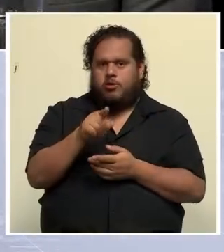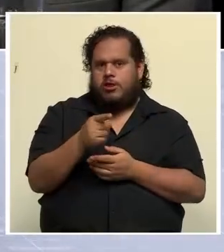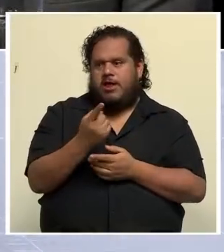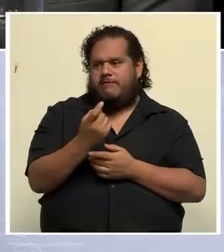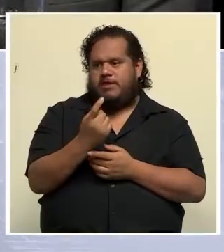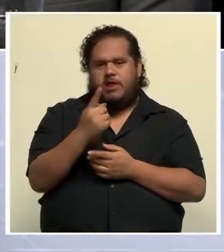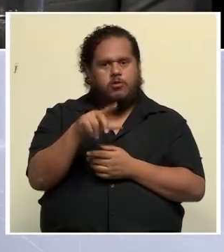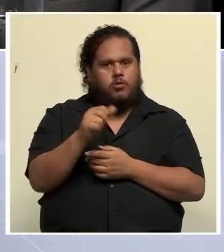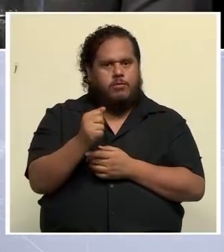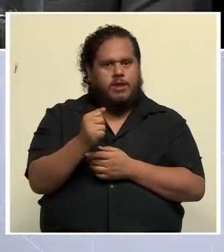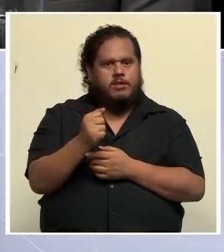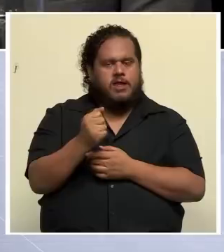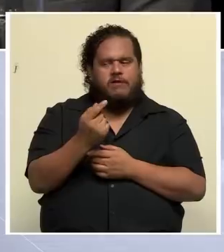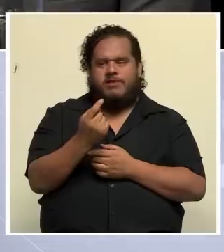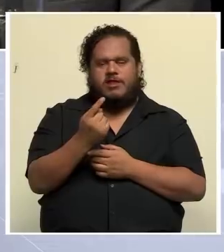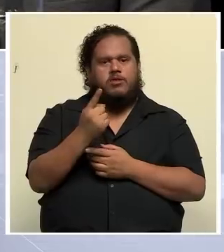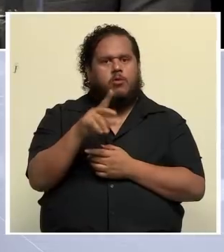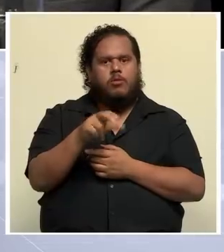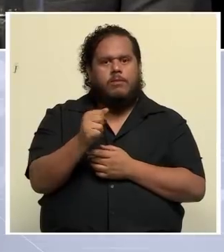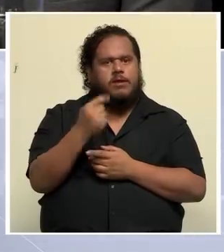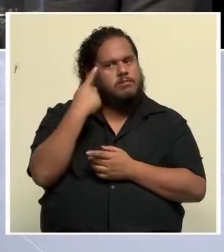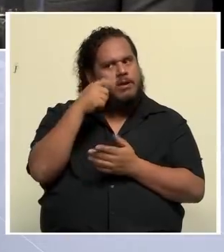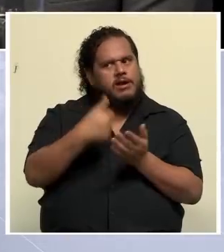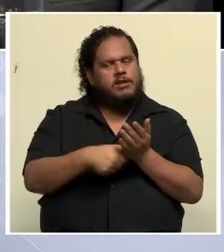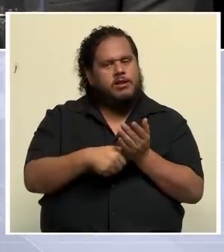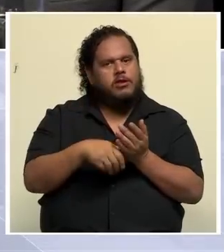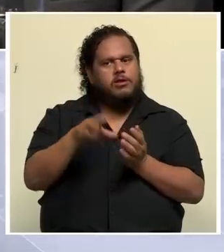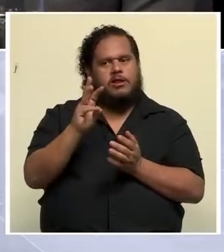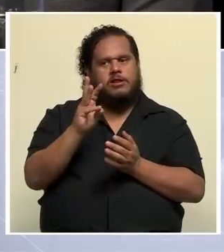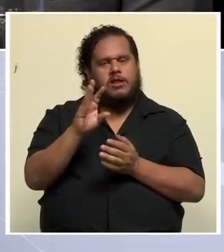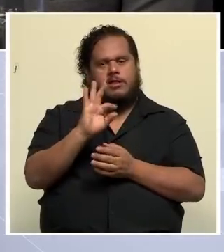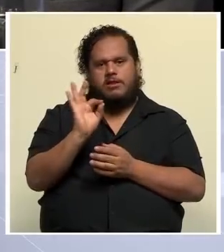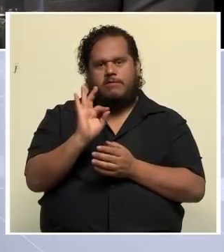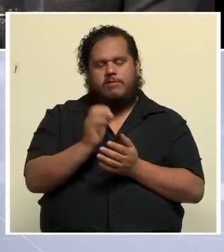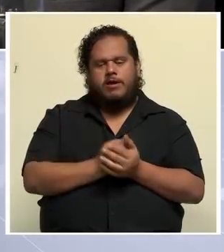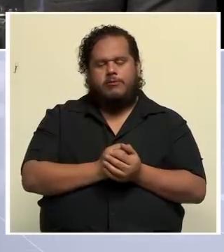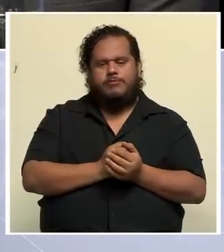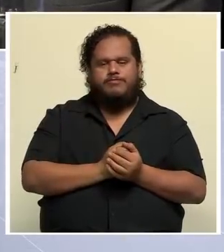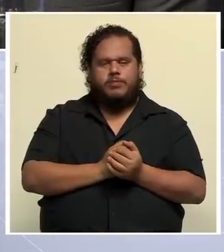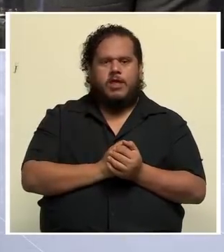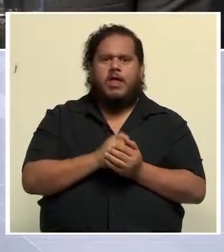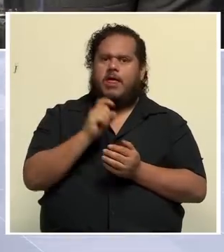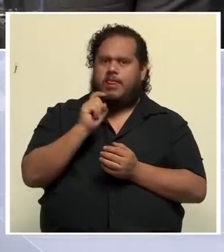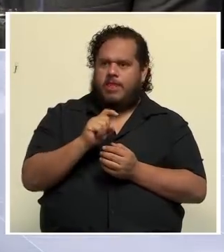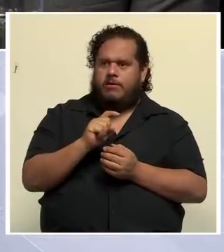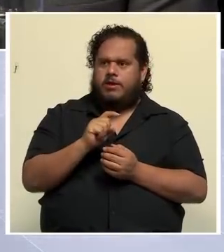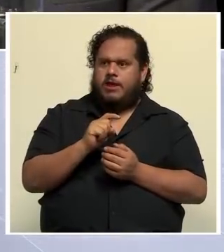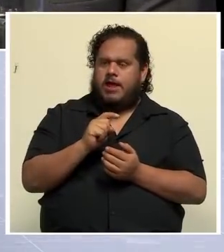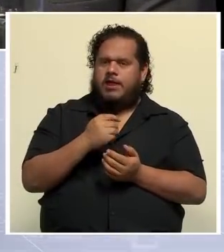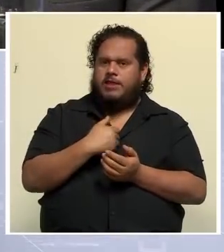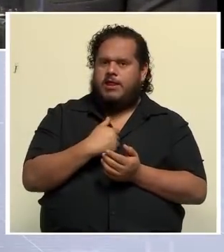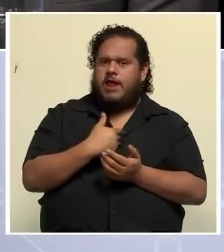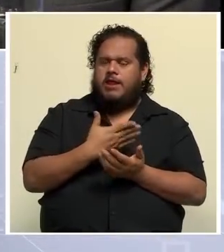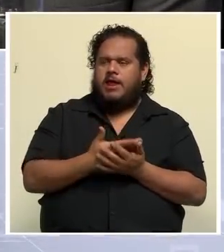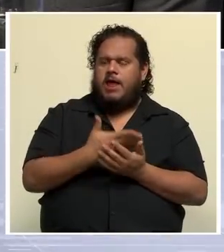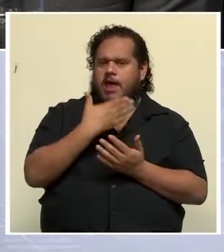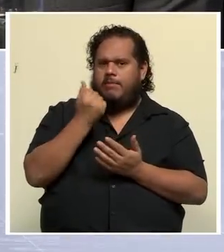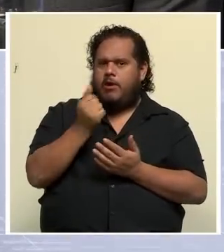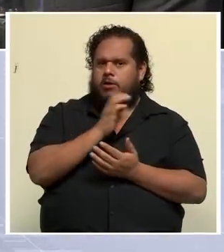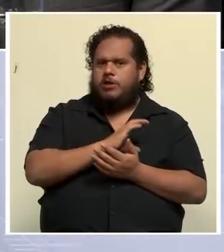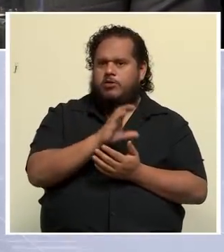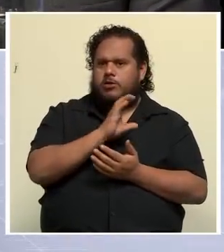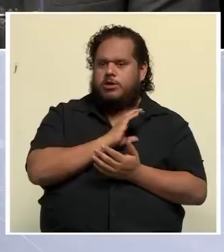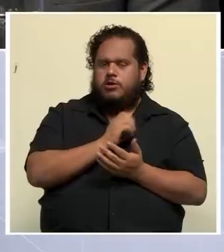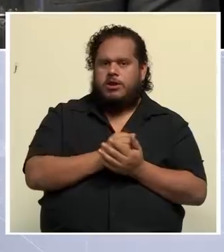mes para las elecciones del 6 de febrero, debería estar en mejores